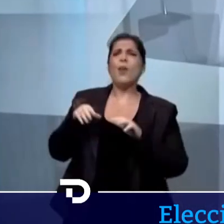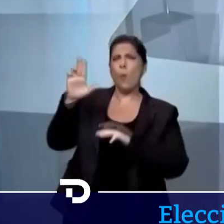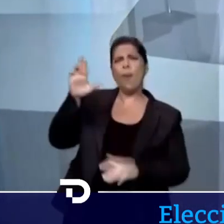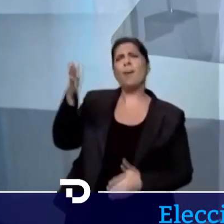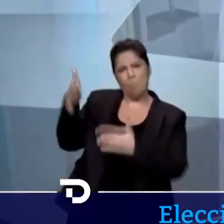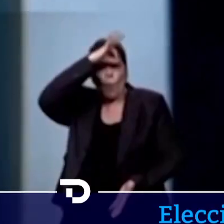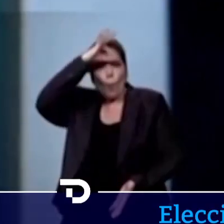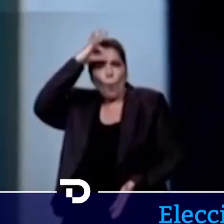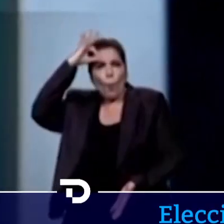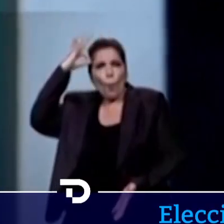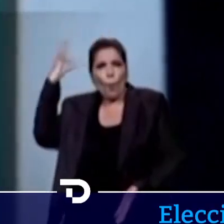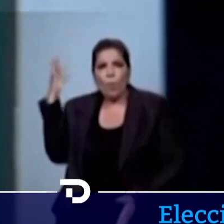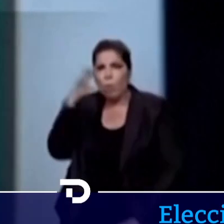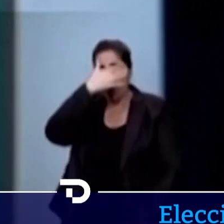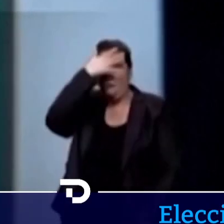al centro del debate.